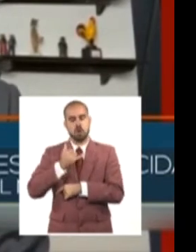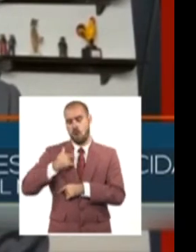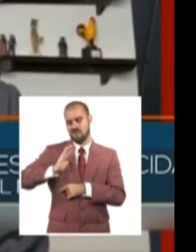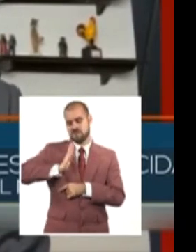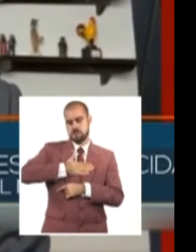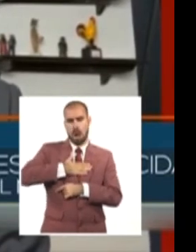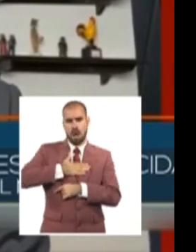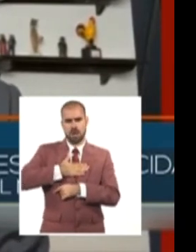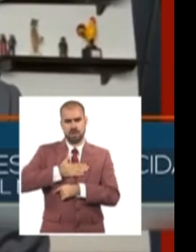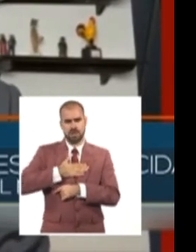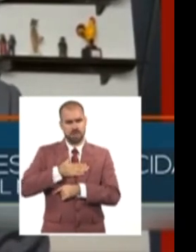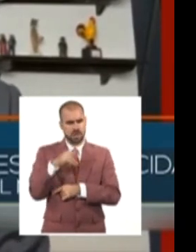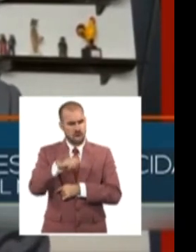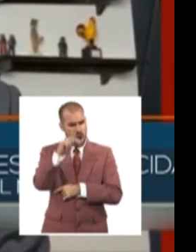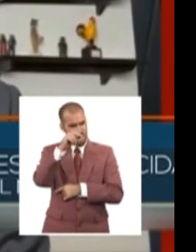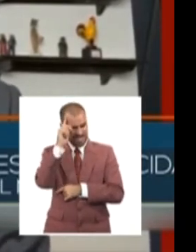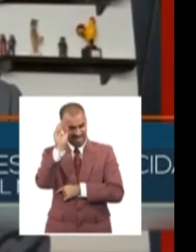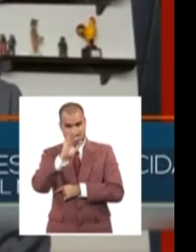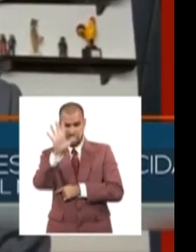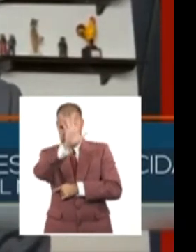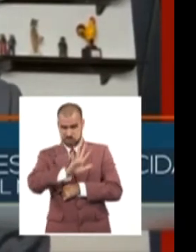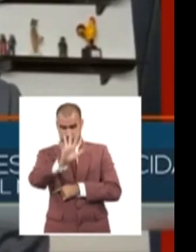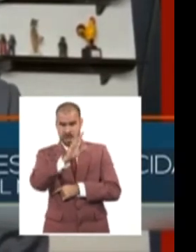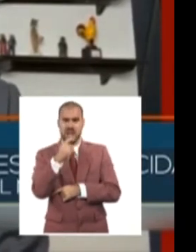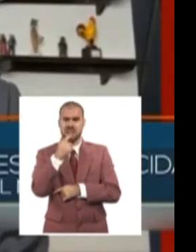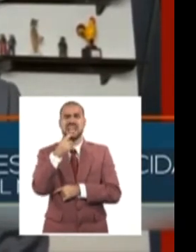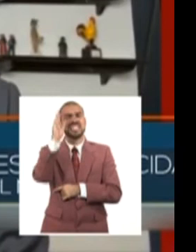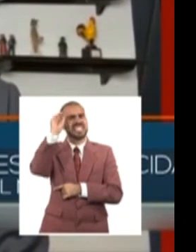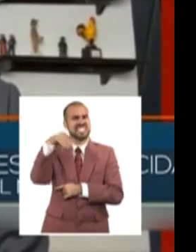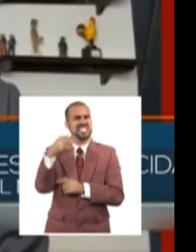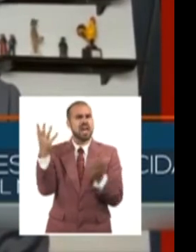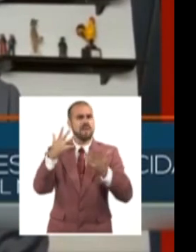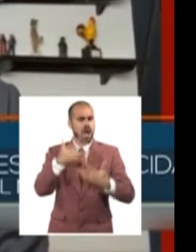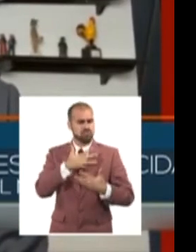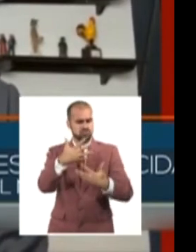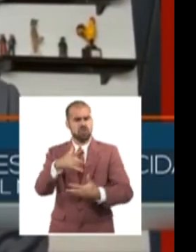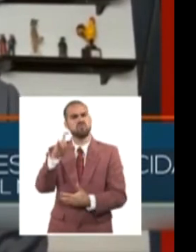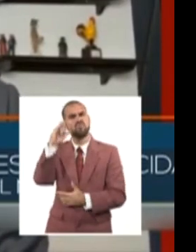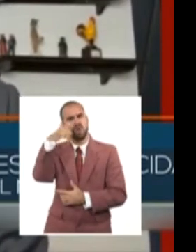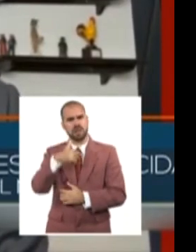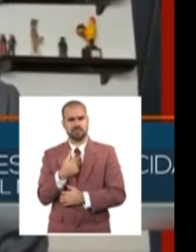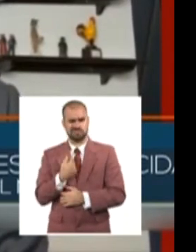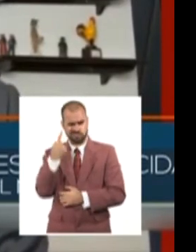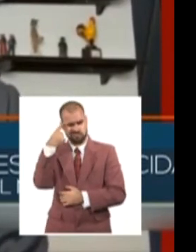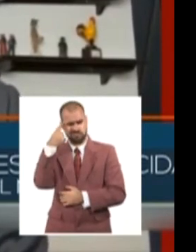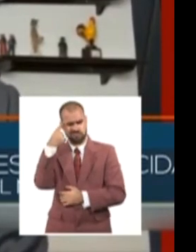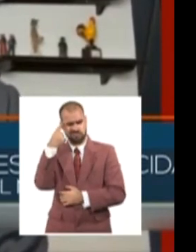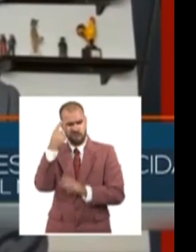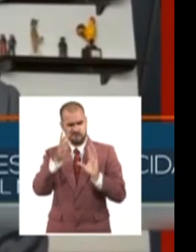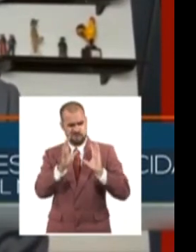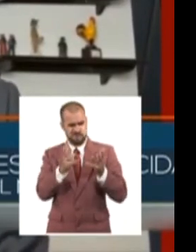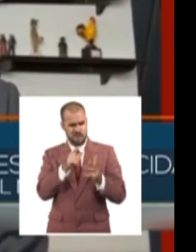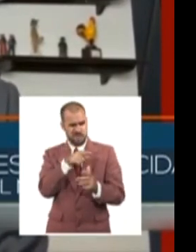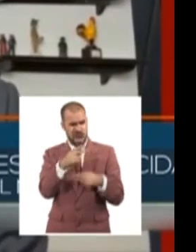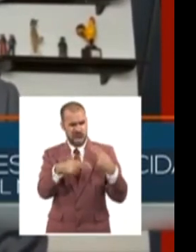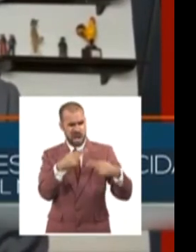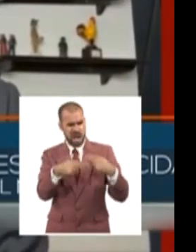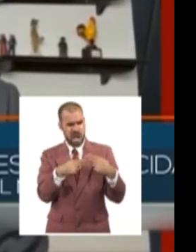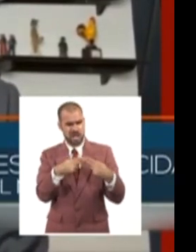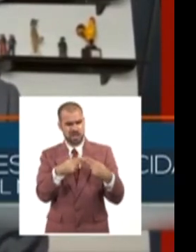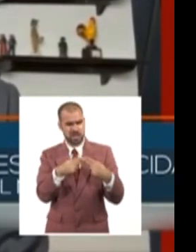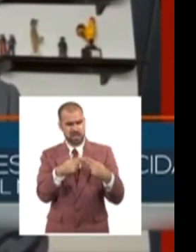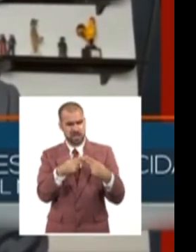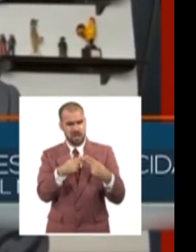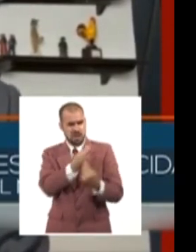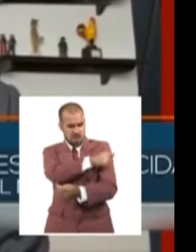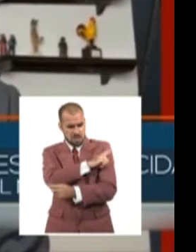sabe bien cuáles fue el compromiso que tenían lula y dilma entonces no creo que esta campaña la publicidad cambia el voto de la población